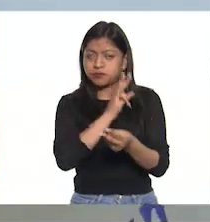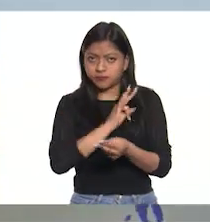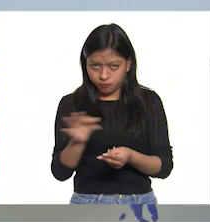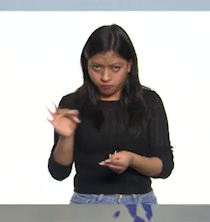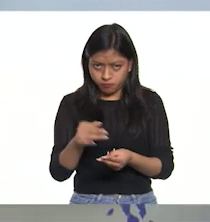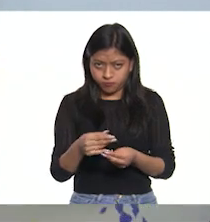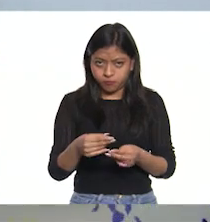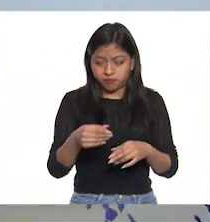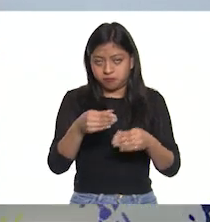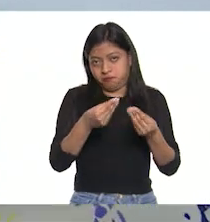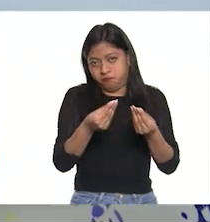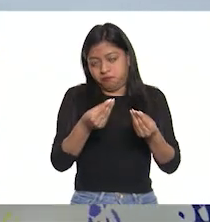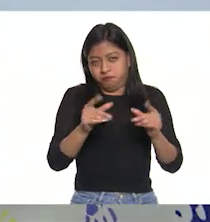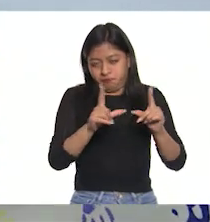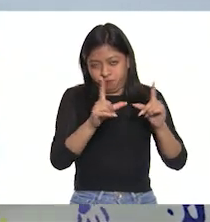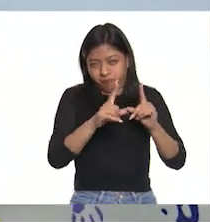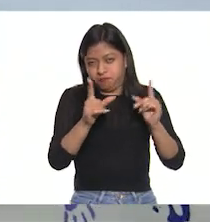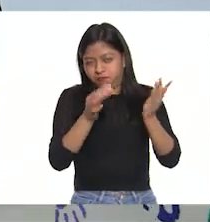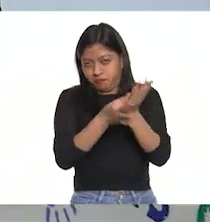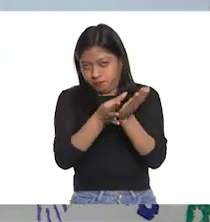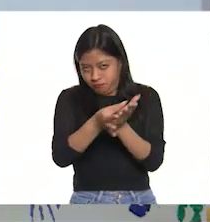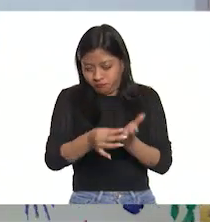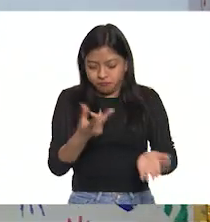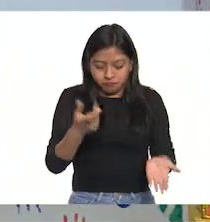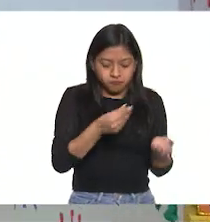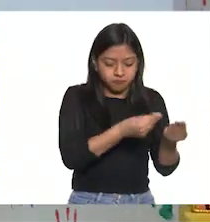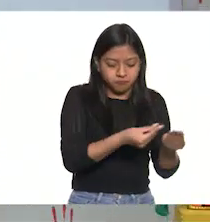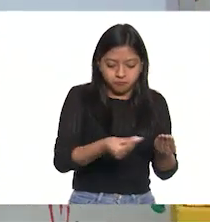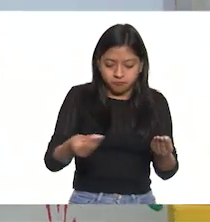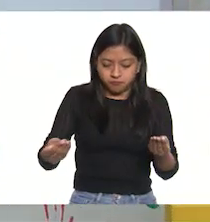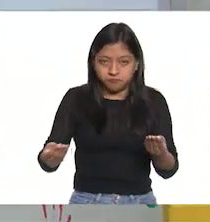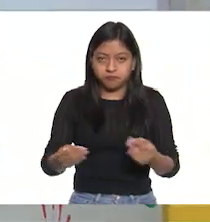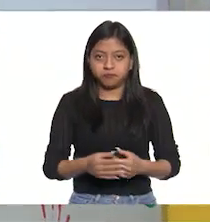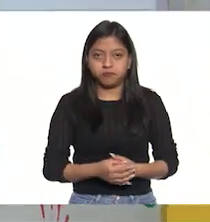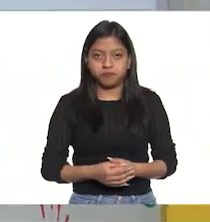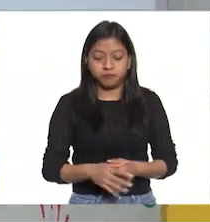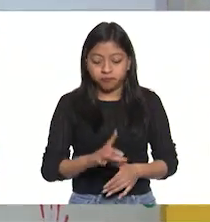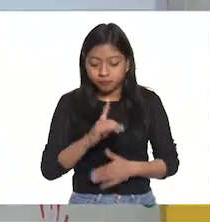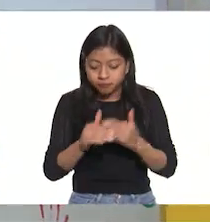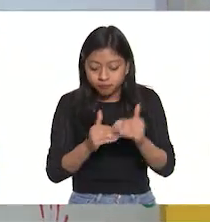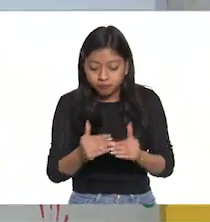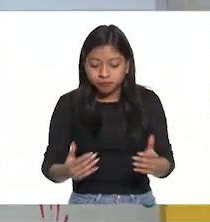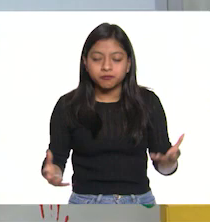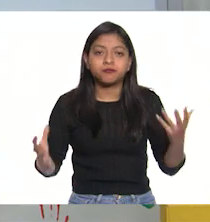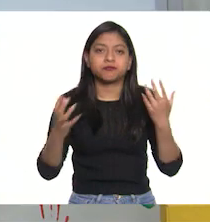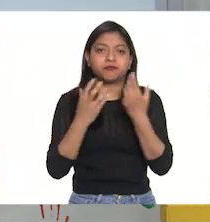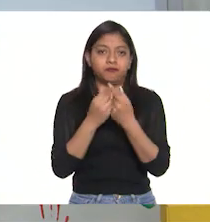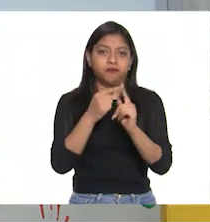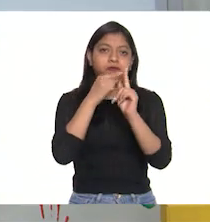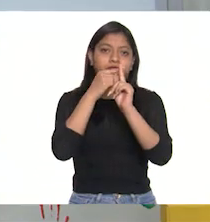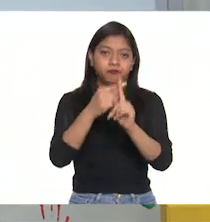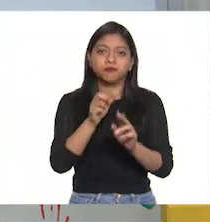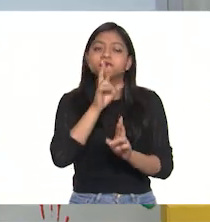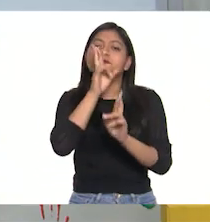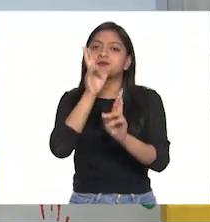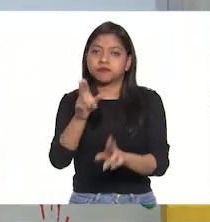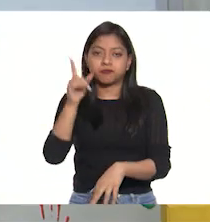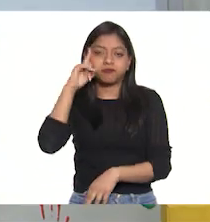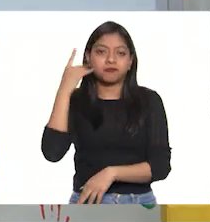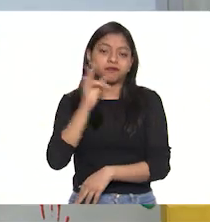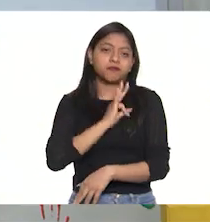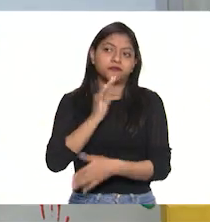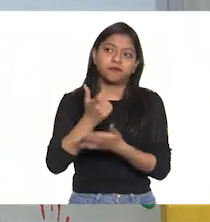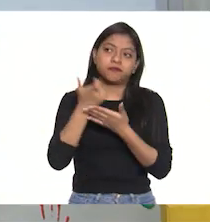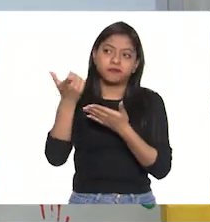hizo Ale. Ir pagando cada objeto, cada juguete con nuestro billete y al final contar